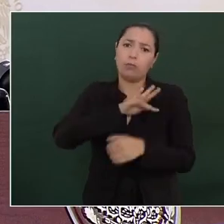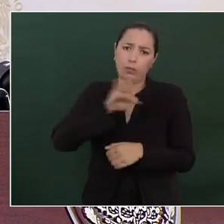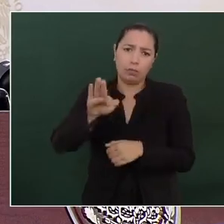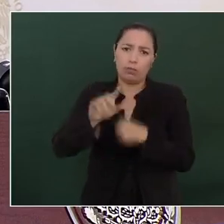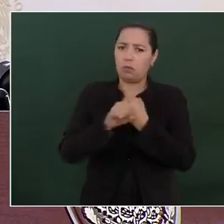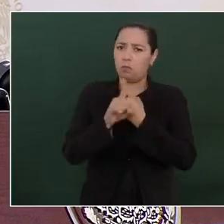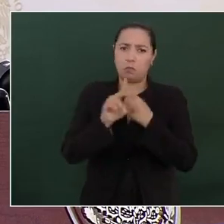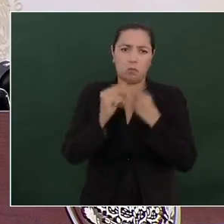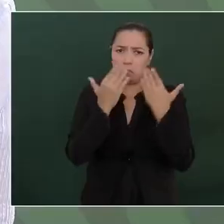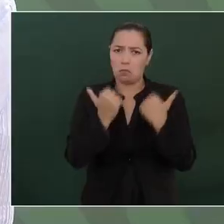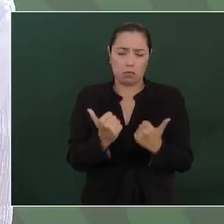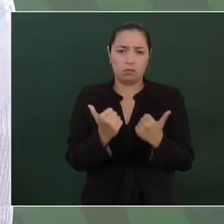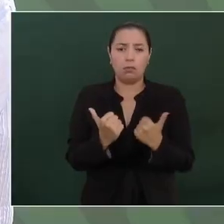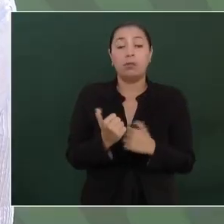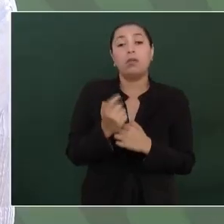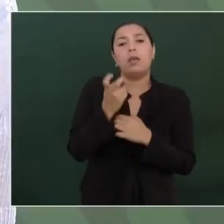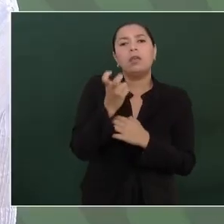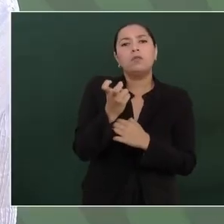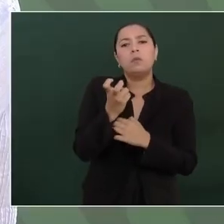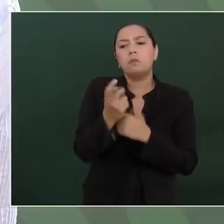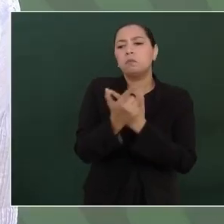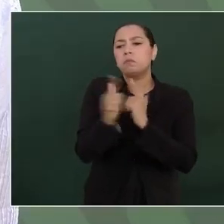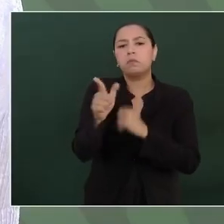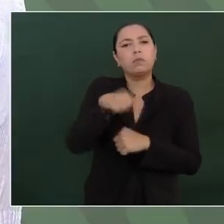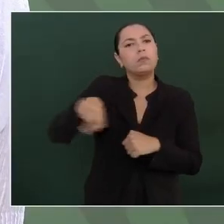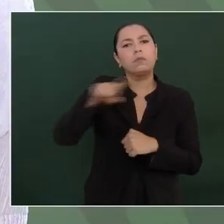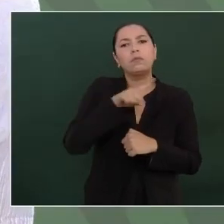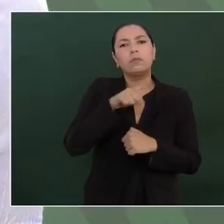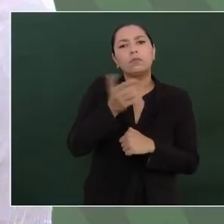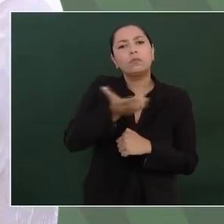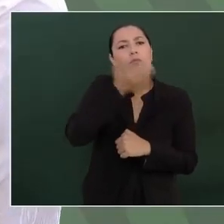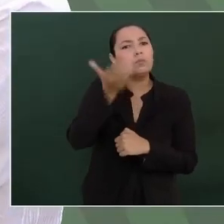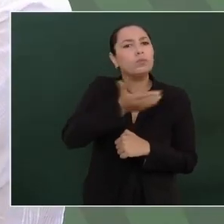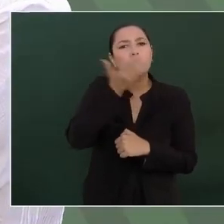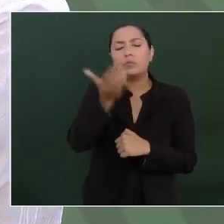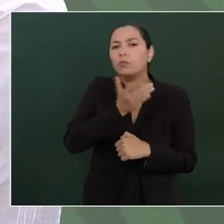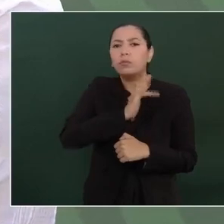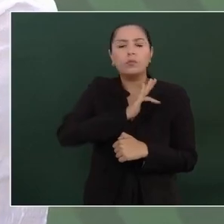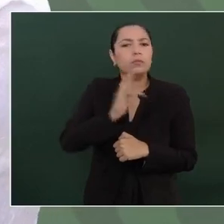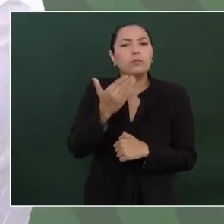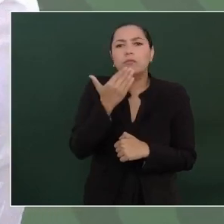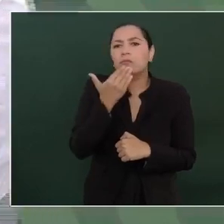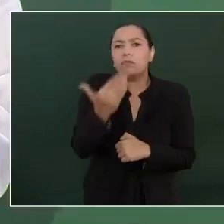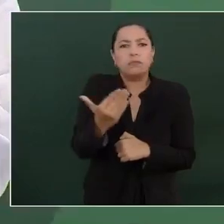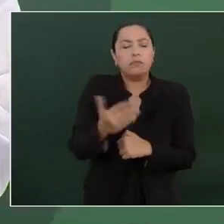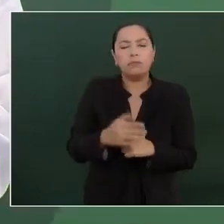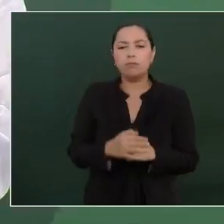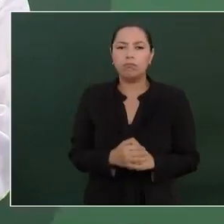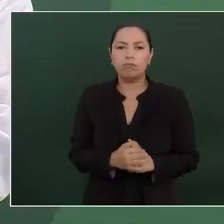Ya tenemos que irnos acostumbrando a que sí, así tiene que ser